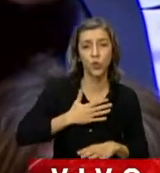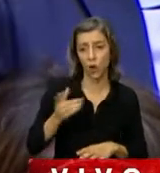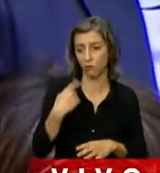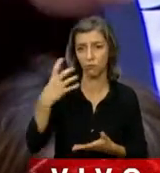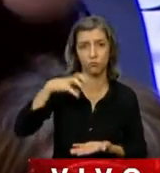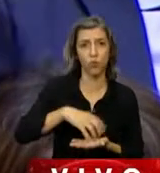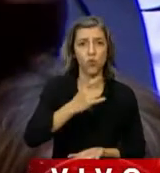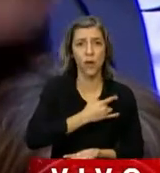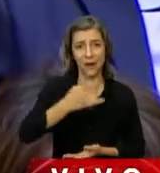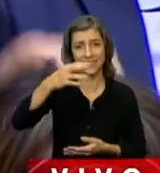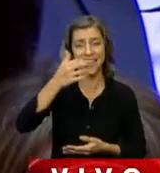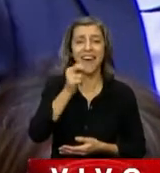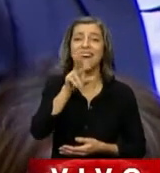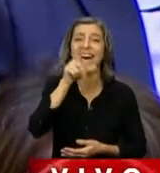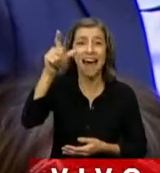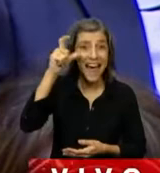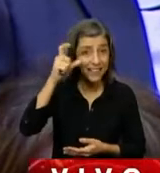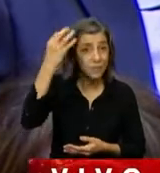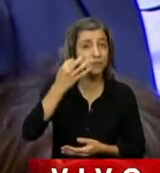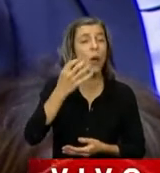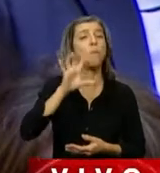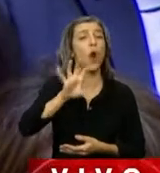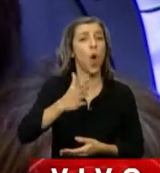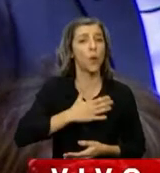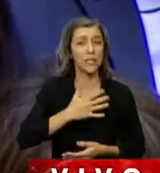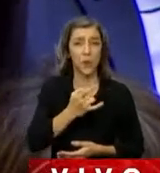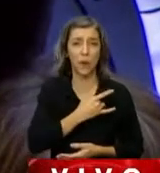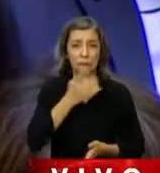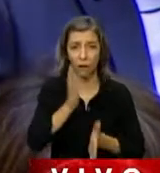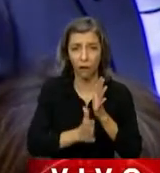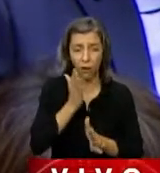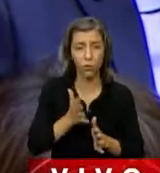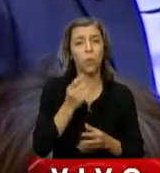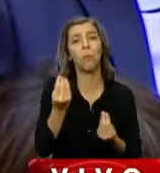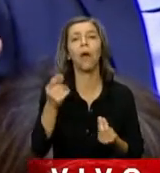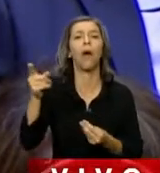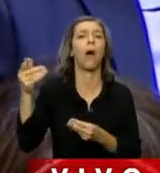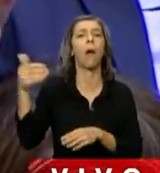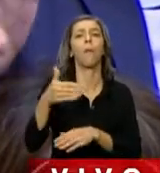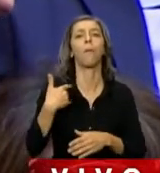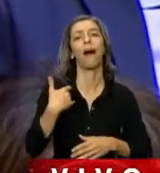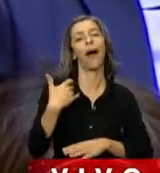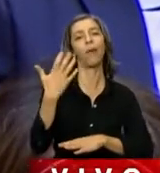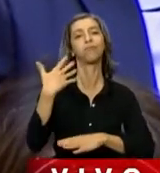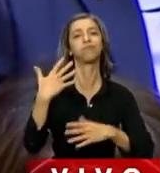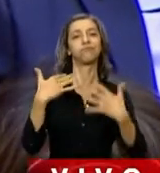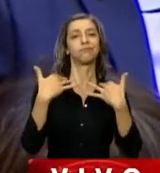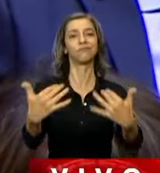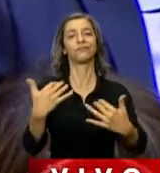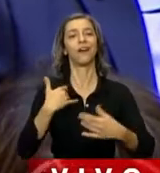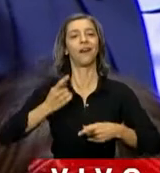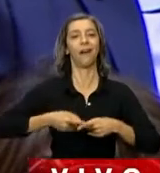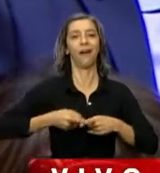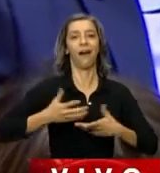una universidad provincial y gratuita, y se refugie en un acto con la municipalidad simplemente porque es de un